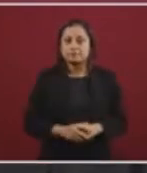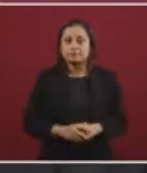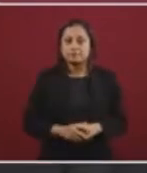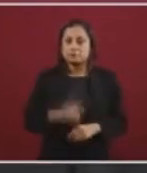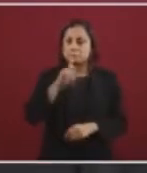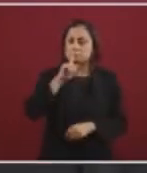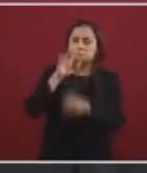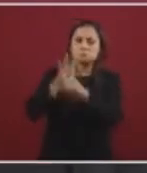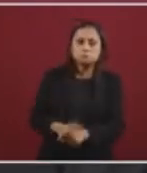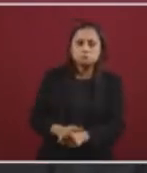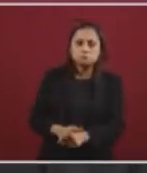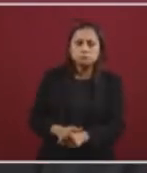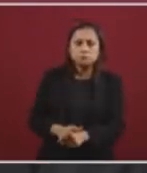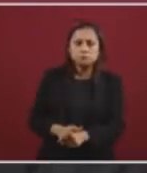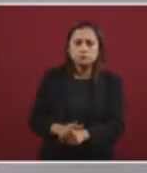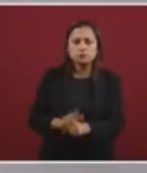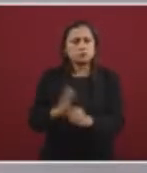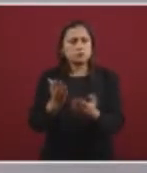para nadie.